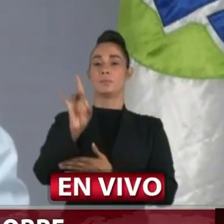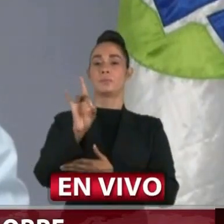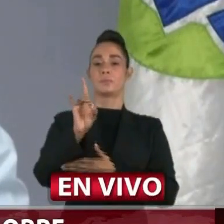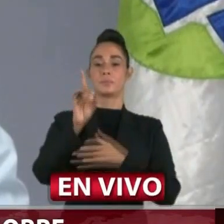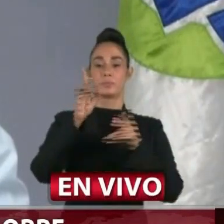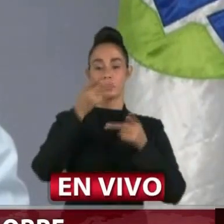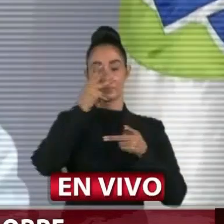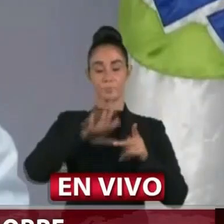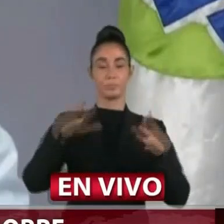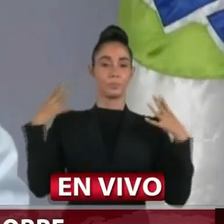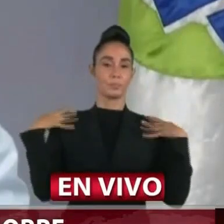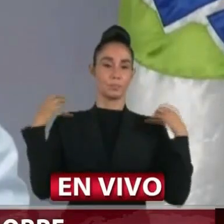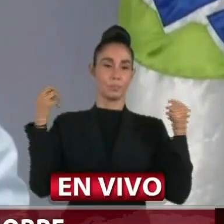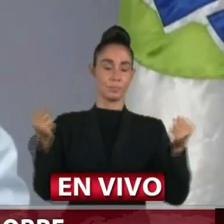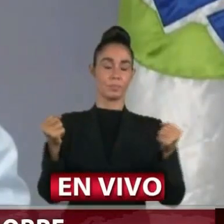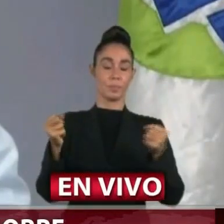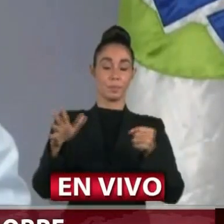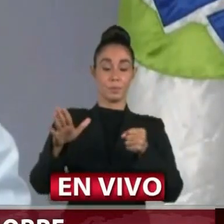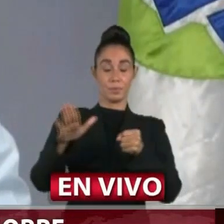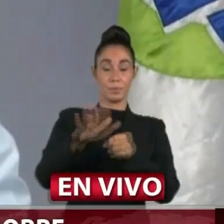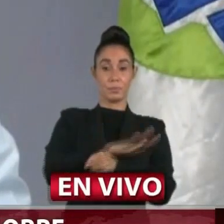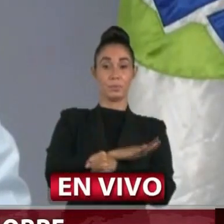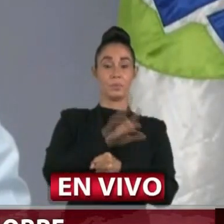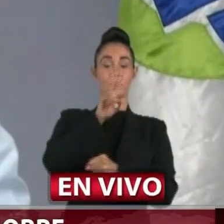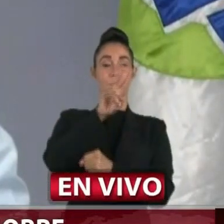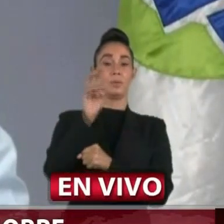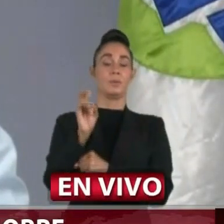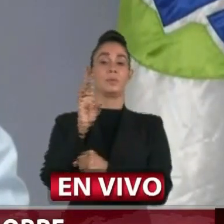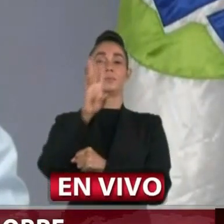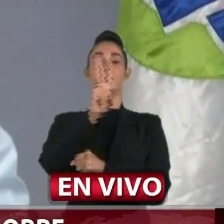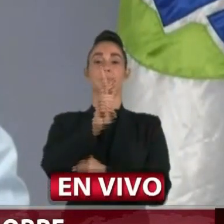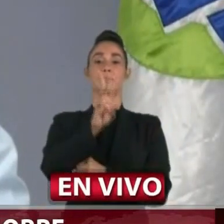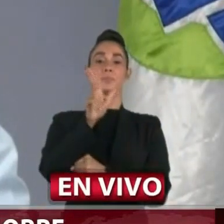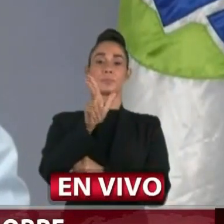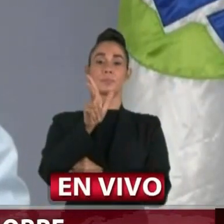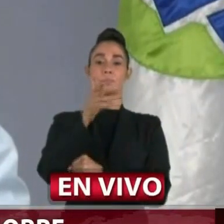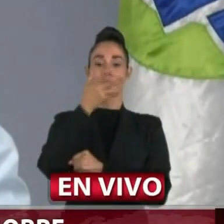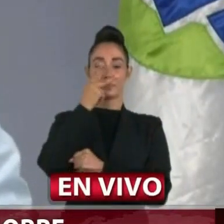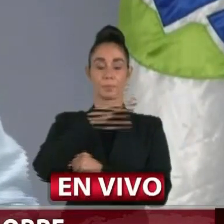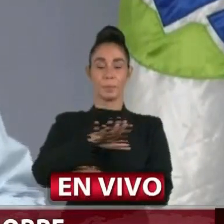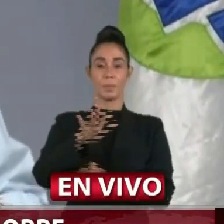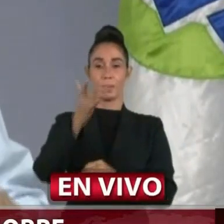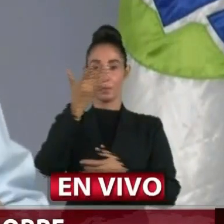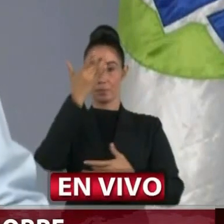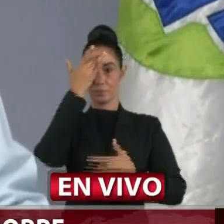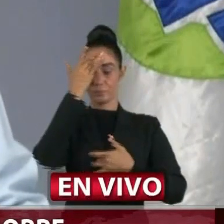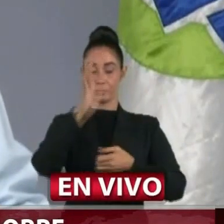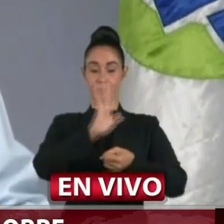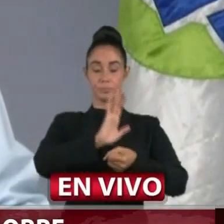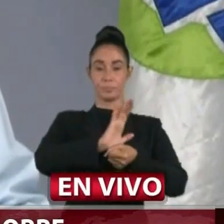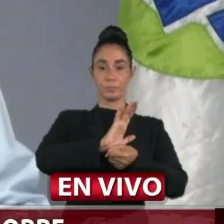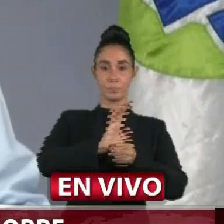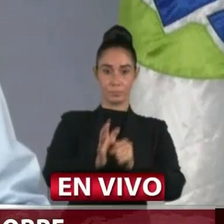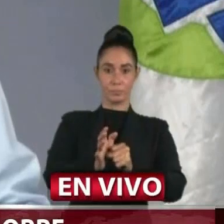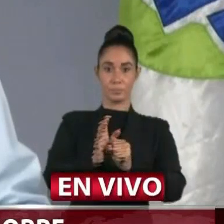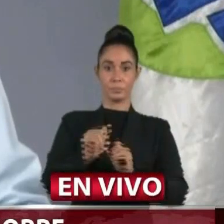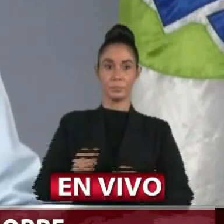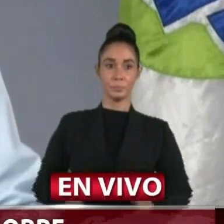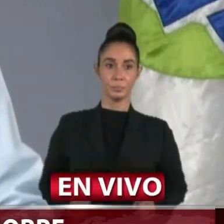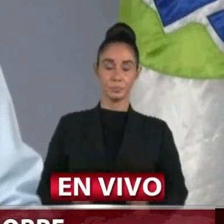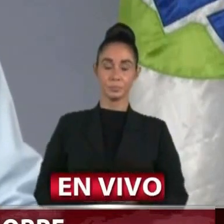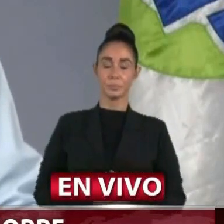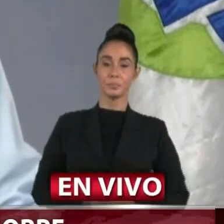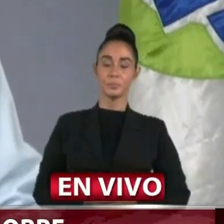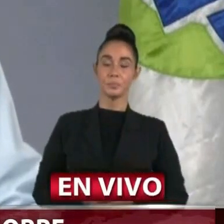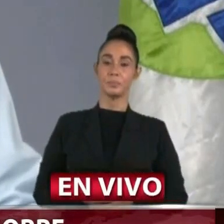258 recuperados de un total de 263 que fueron afectados por el